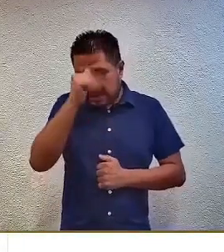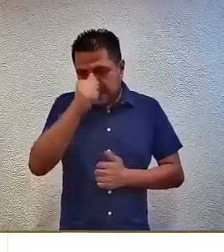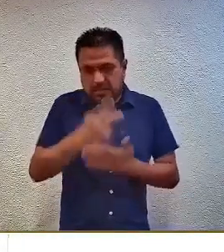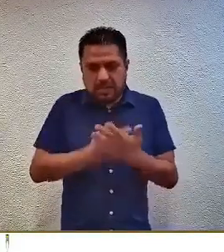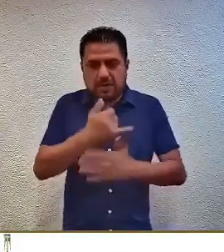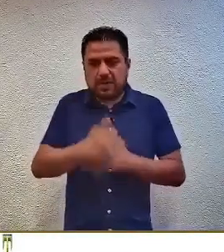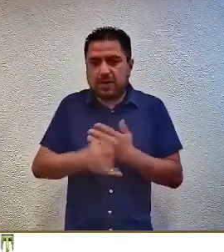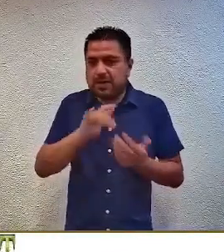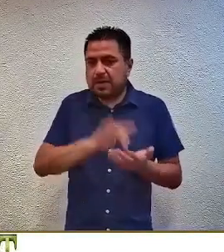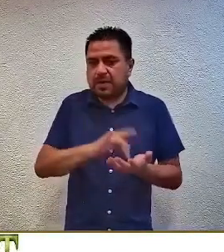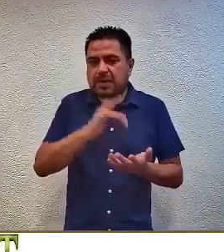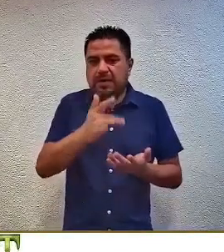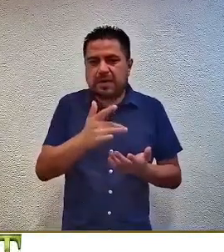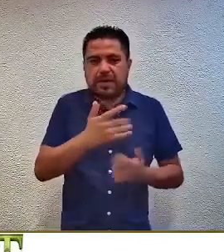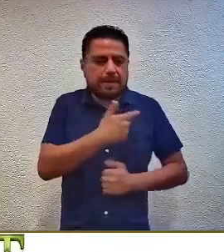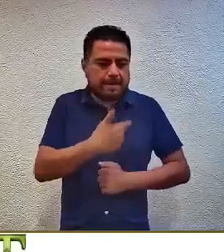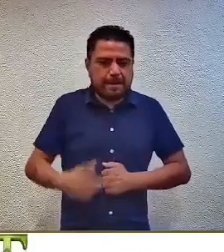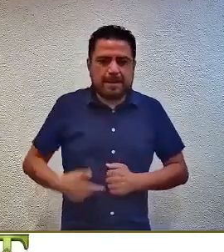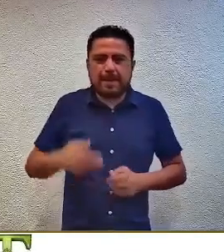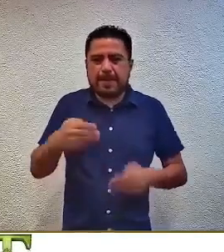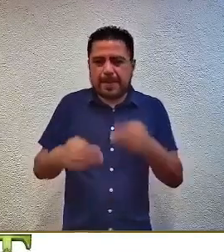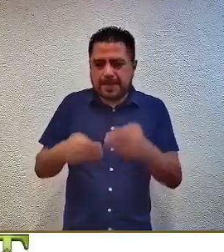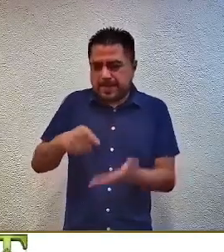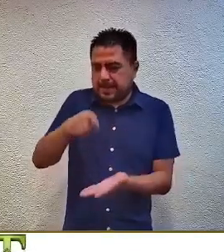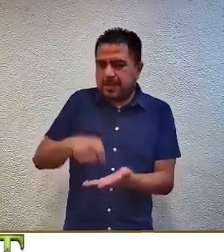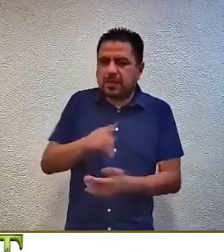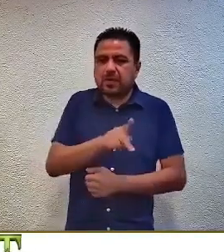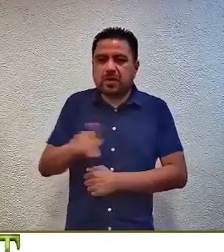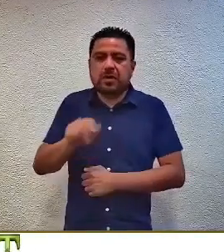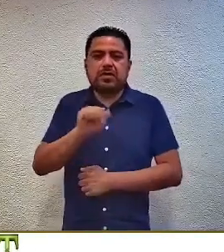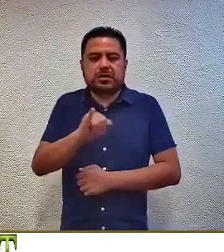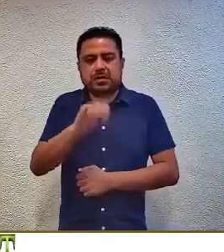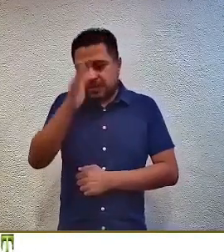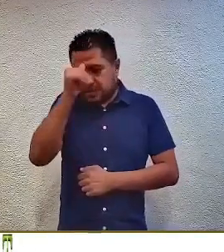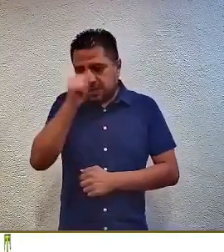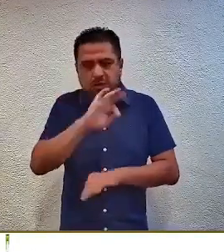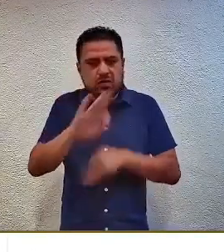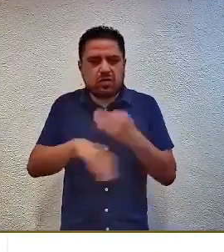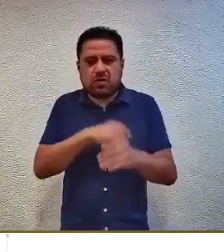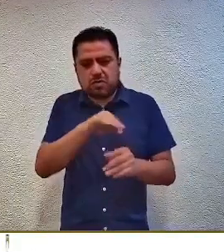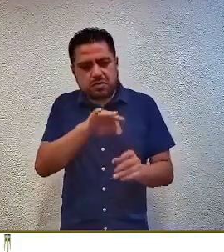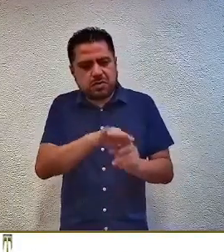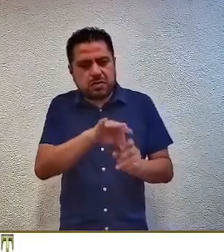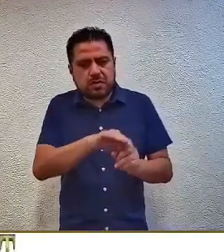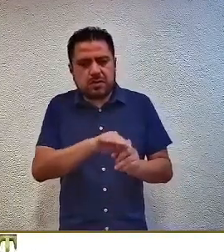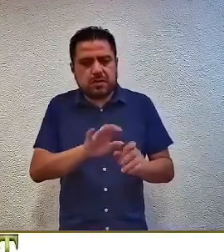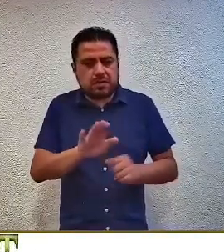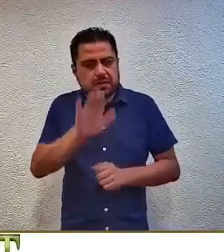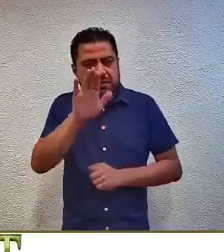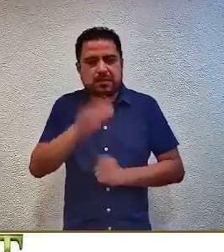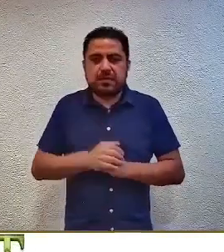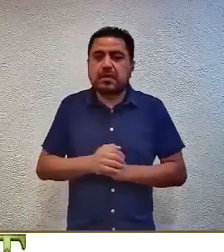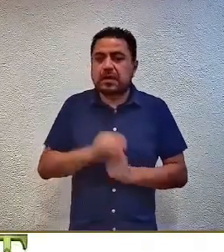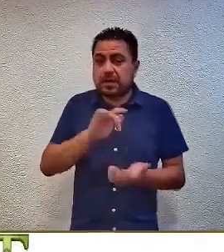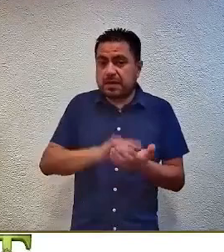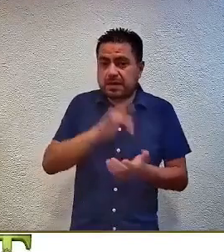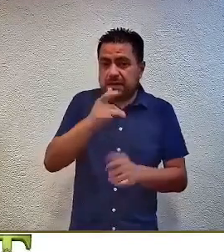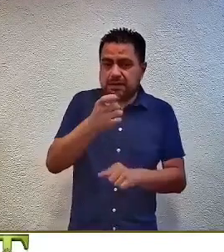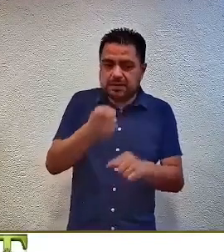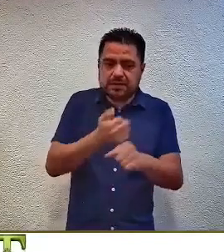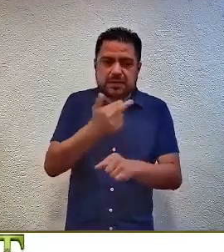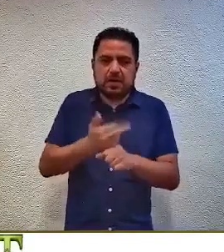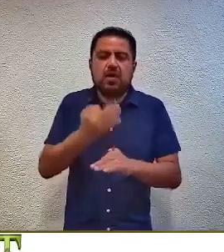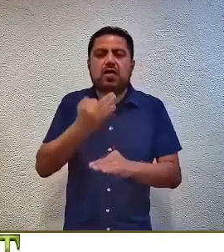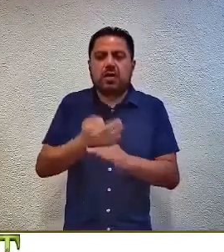Gracias, magistrada. Magistrada presidenta, magistradas, magistrado, el proyecto de resolución fue aprobado por unanimidad de votos. Gracias, secretario. Sírvase recabar